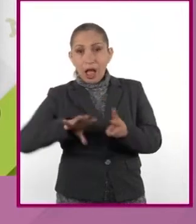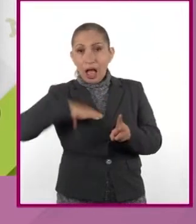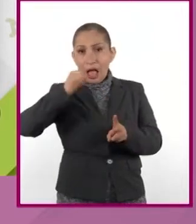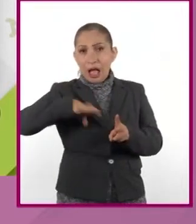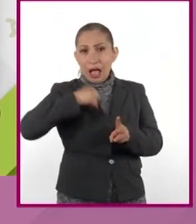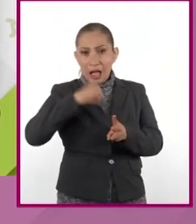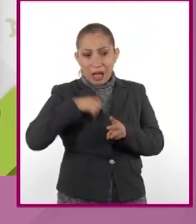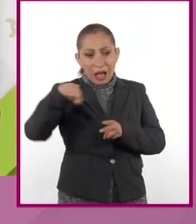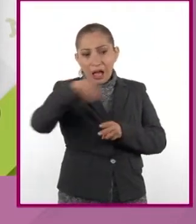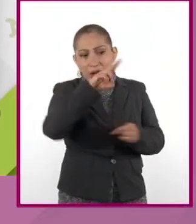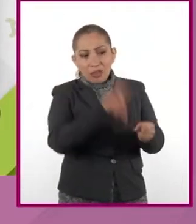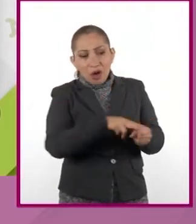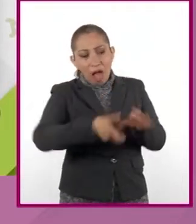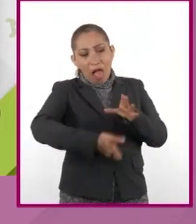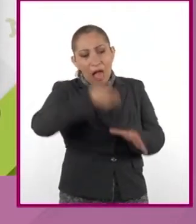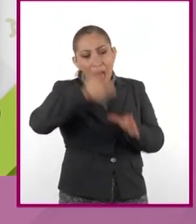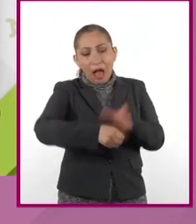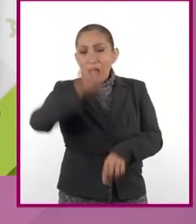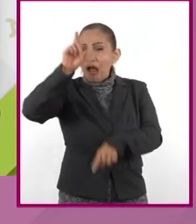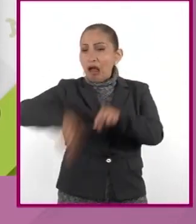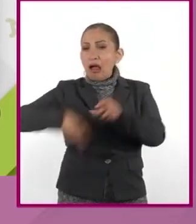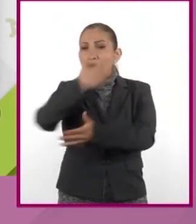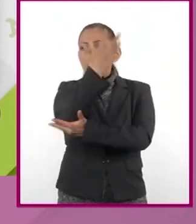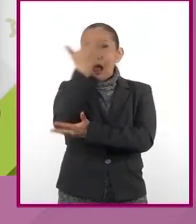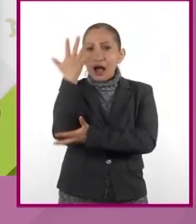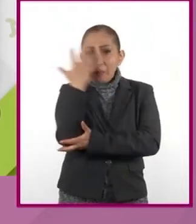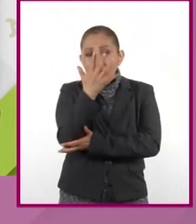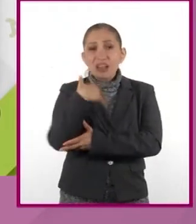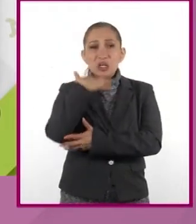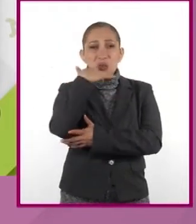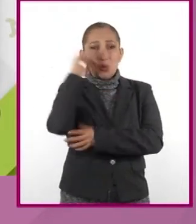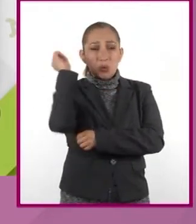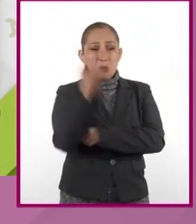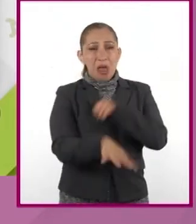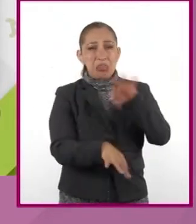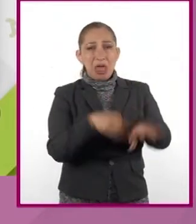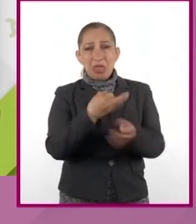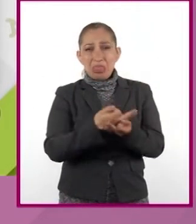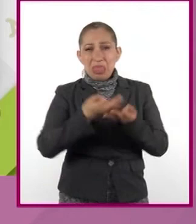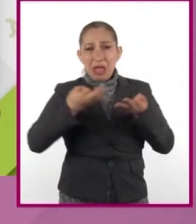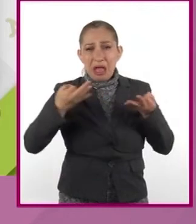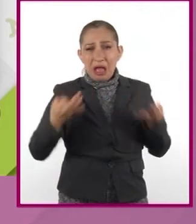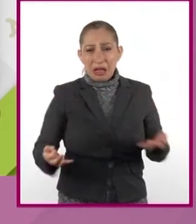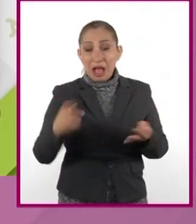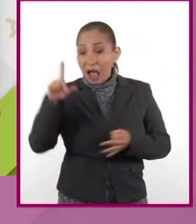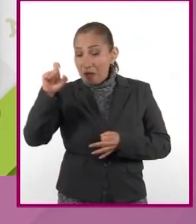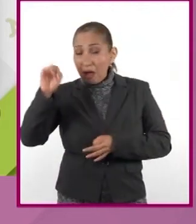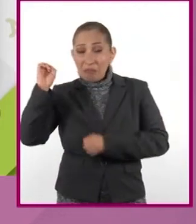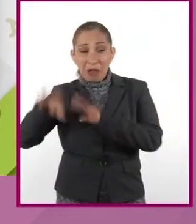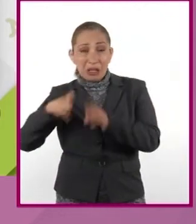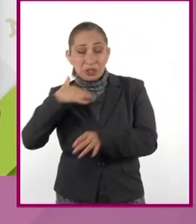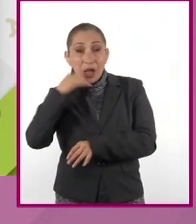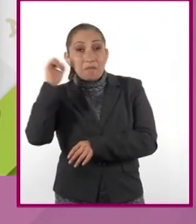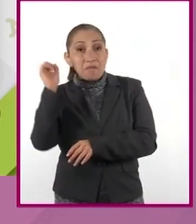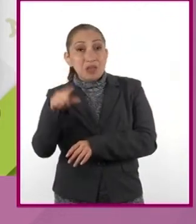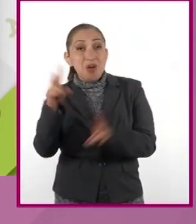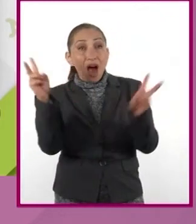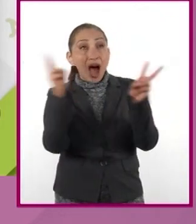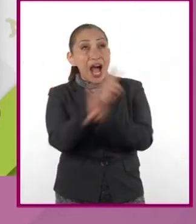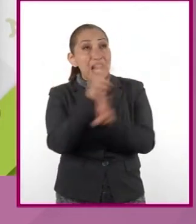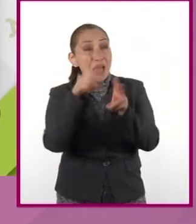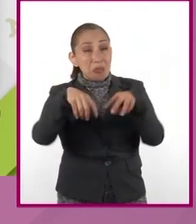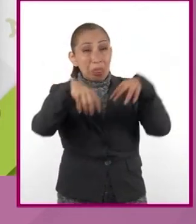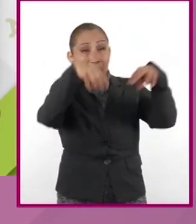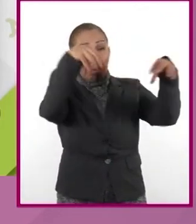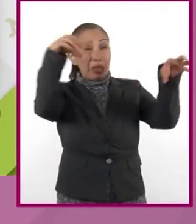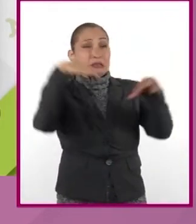sobreexplotación de los recursos, la deforestación y contaminación de los suelos, cuerpos de agua y el mismo aire que